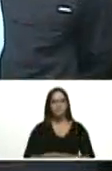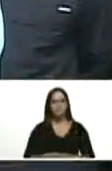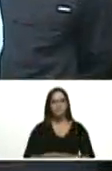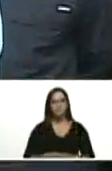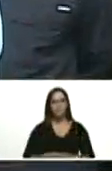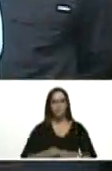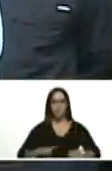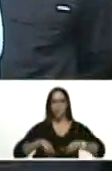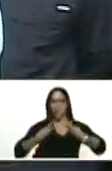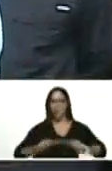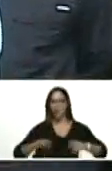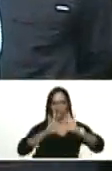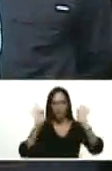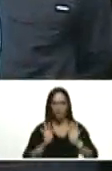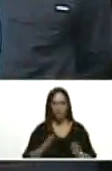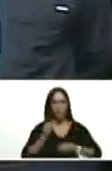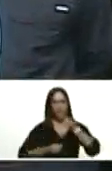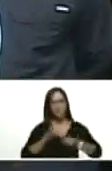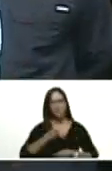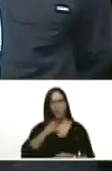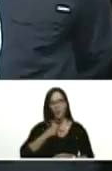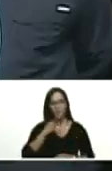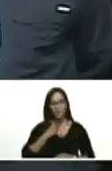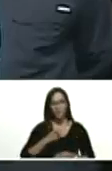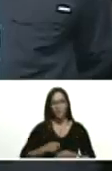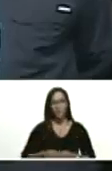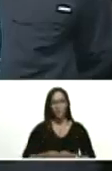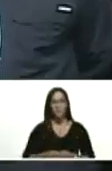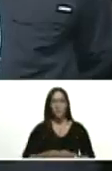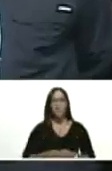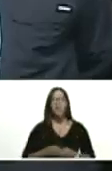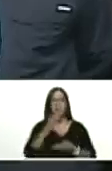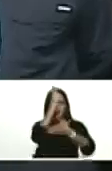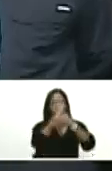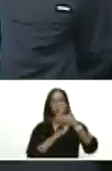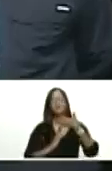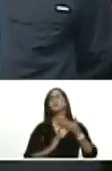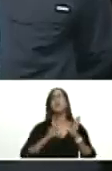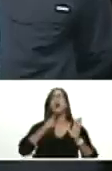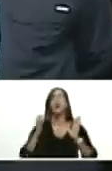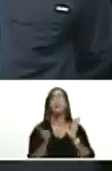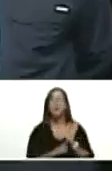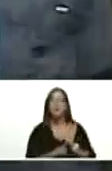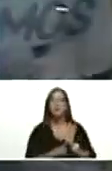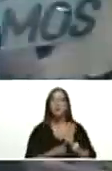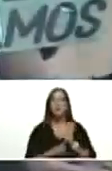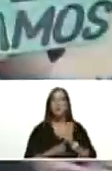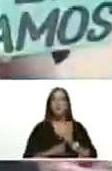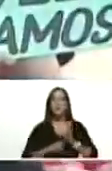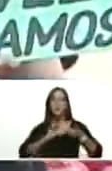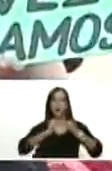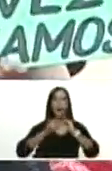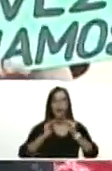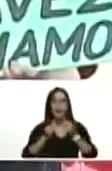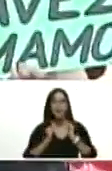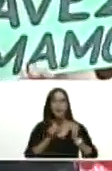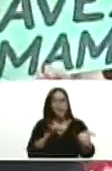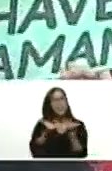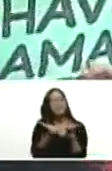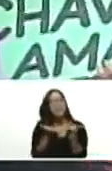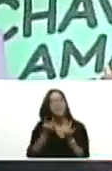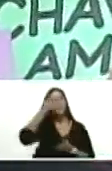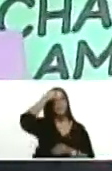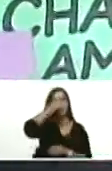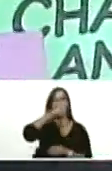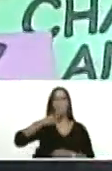como nueva forma de hacer política. La honestidad absoluta y la ética y al servicio del